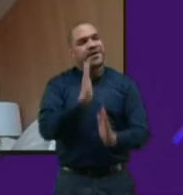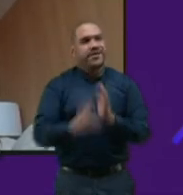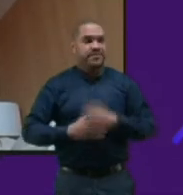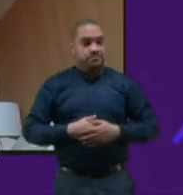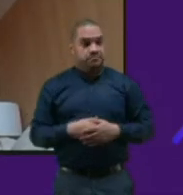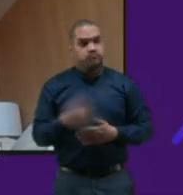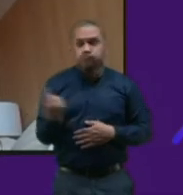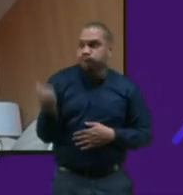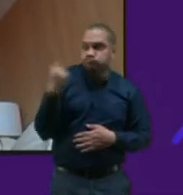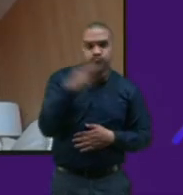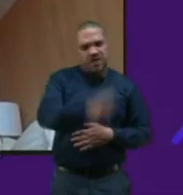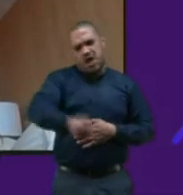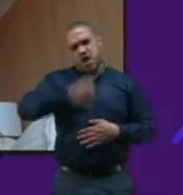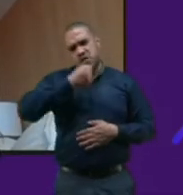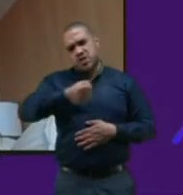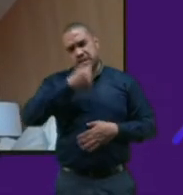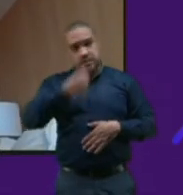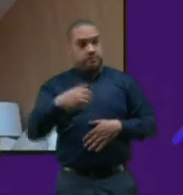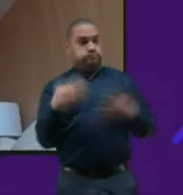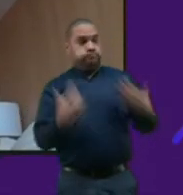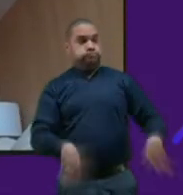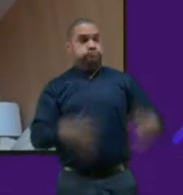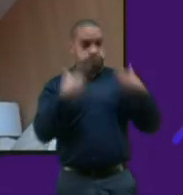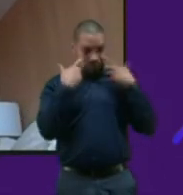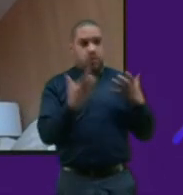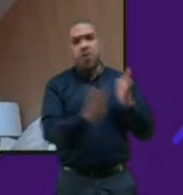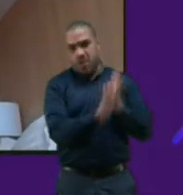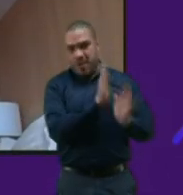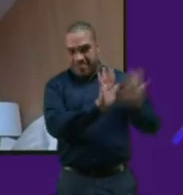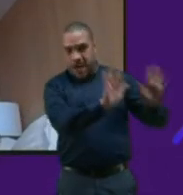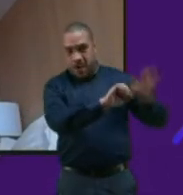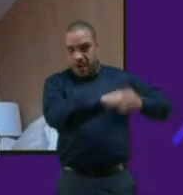¿no? ¿Listo? Claro, bueno, con mucho gusto.